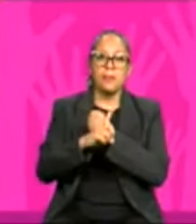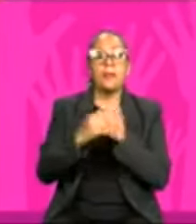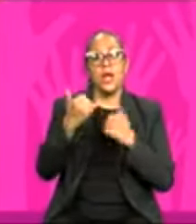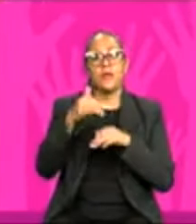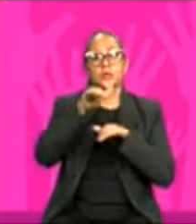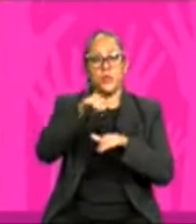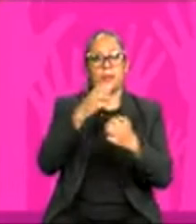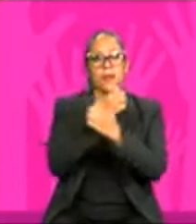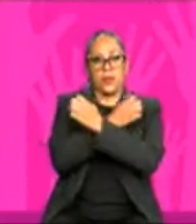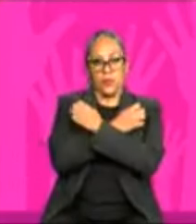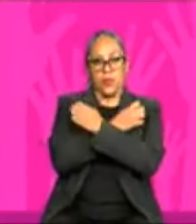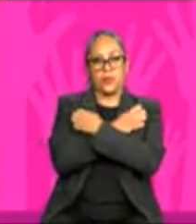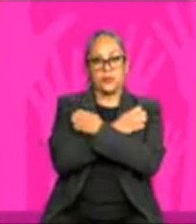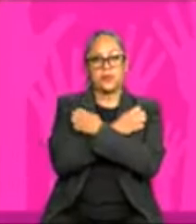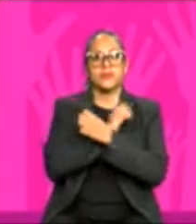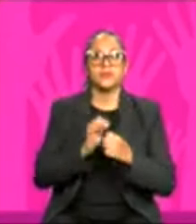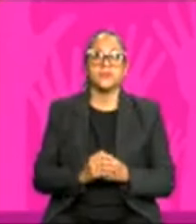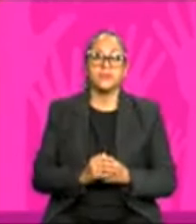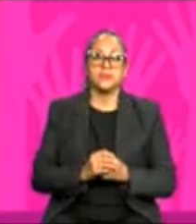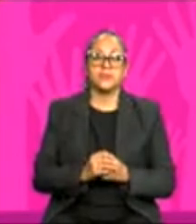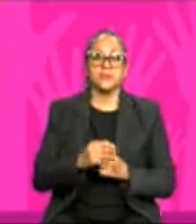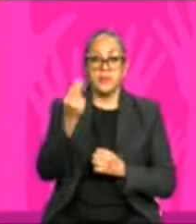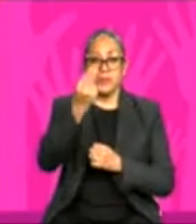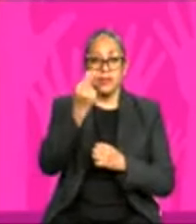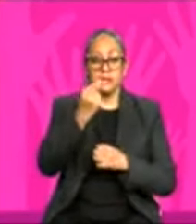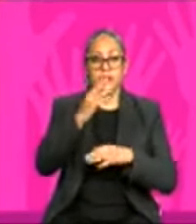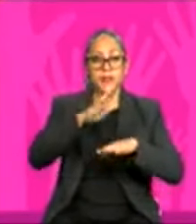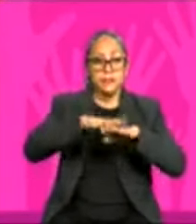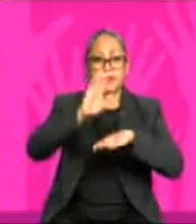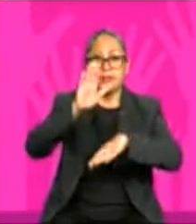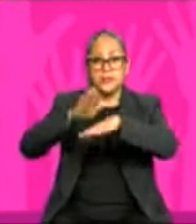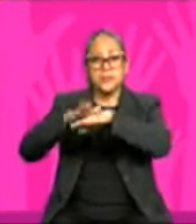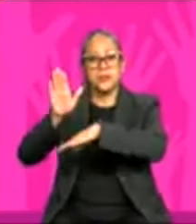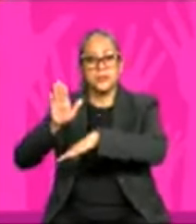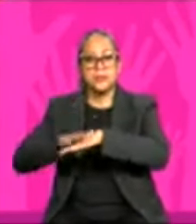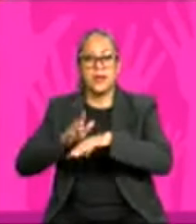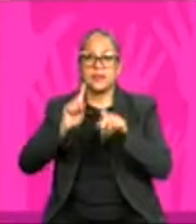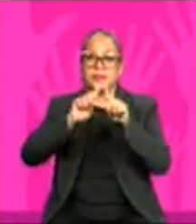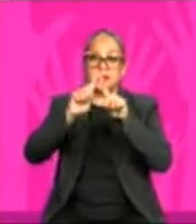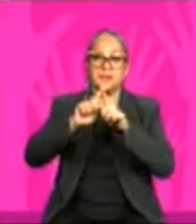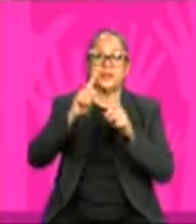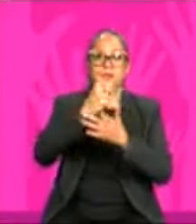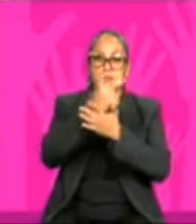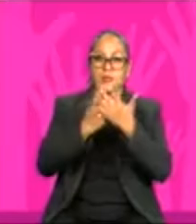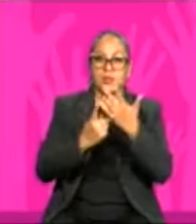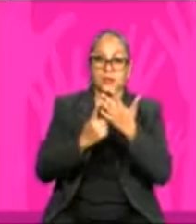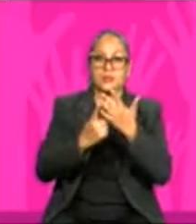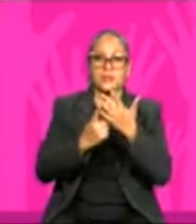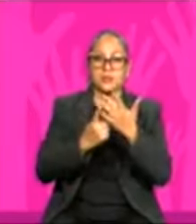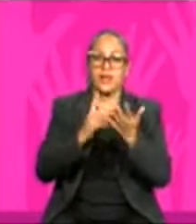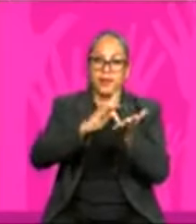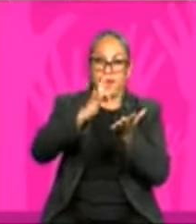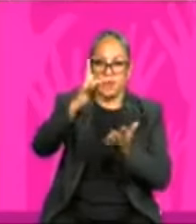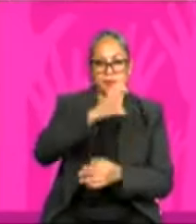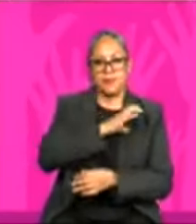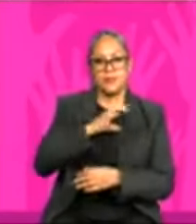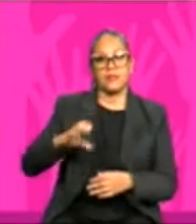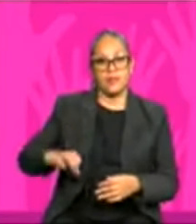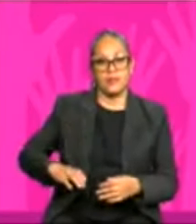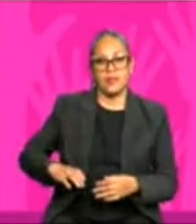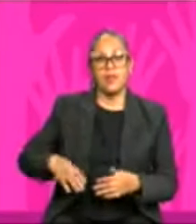educación, estaremos ampliando la oferta de programas. Y bien, gracias. Gracias,